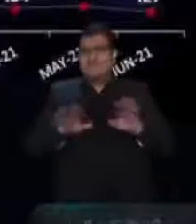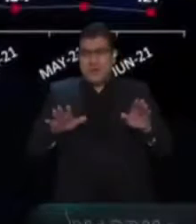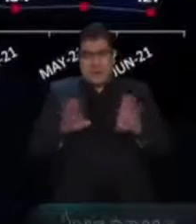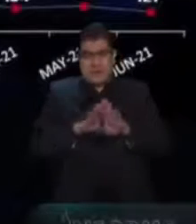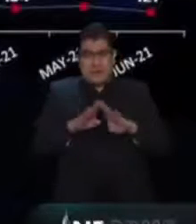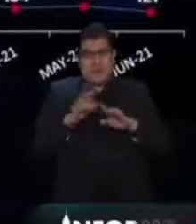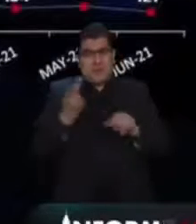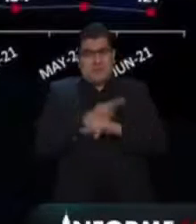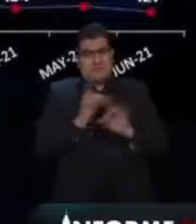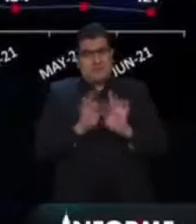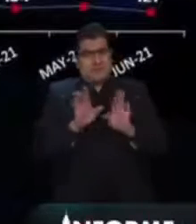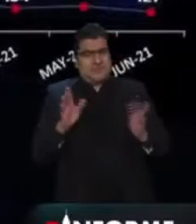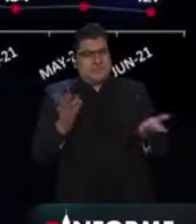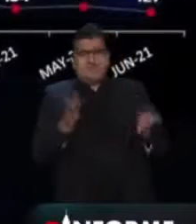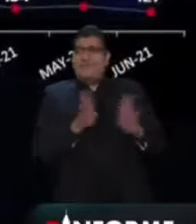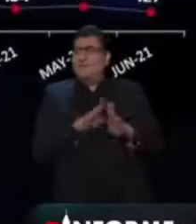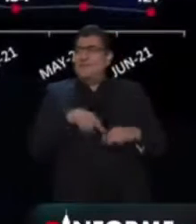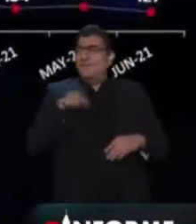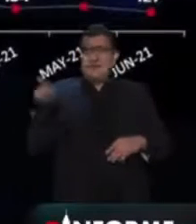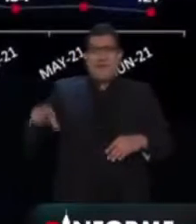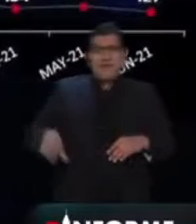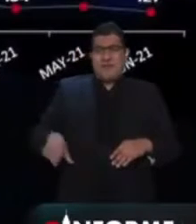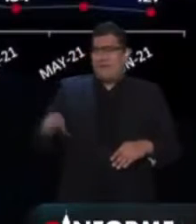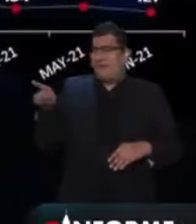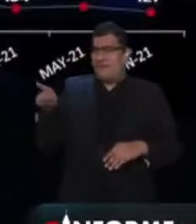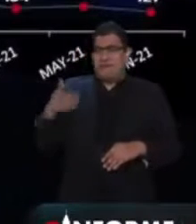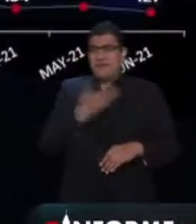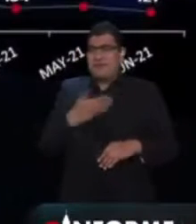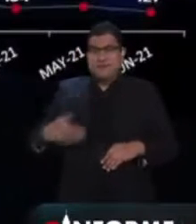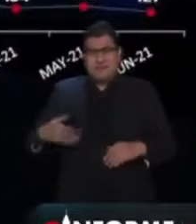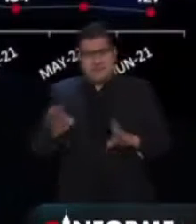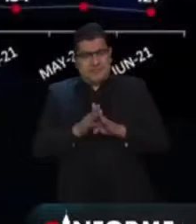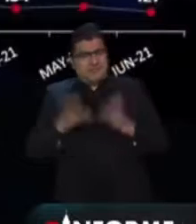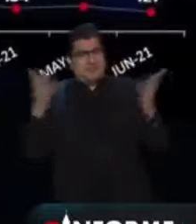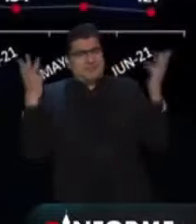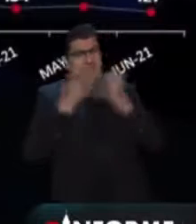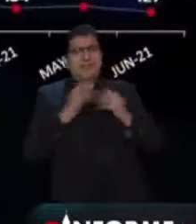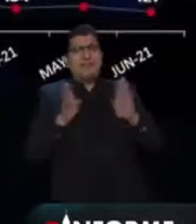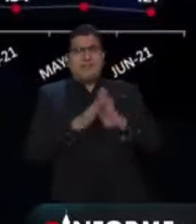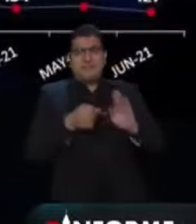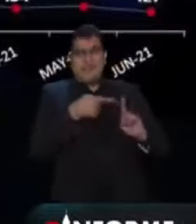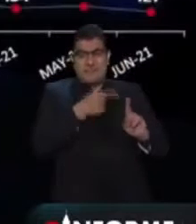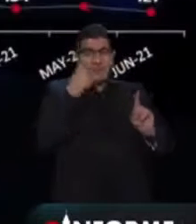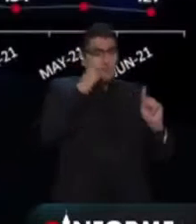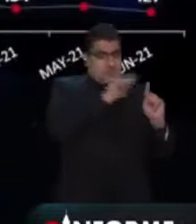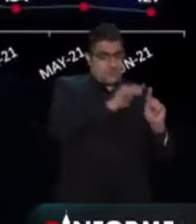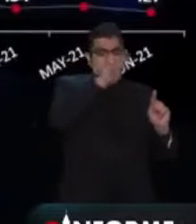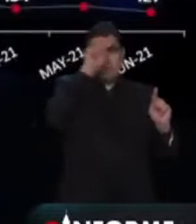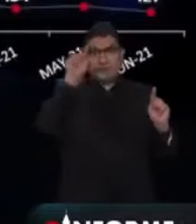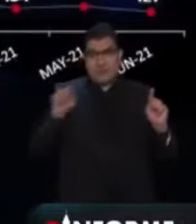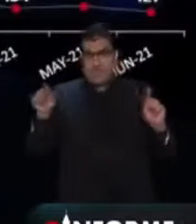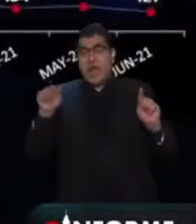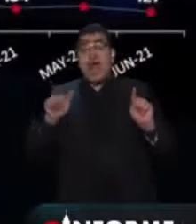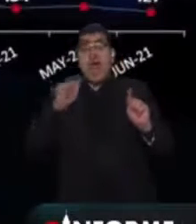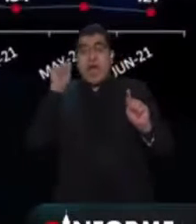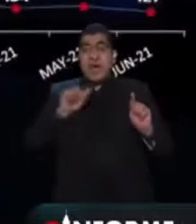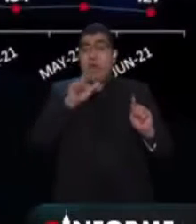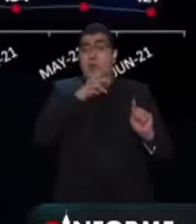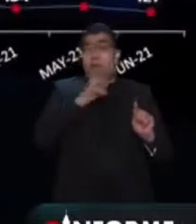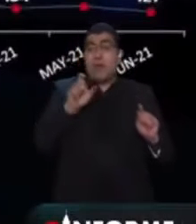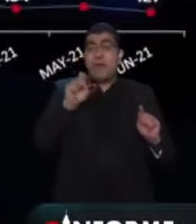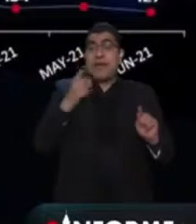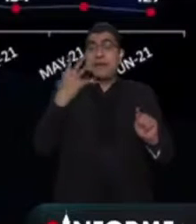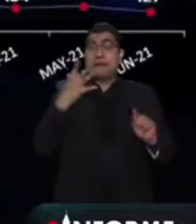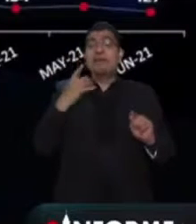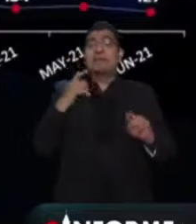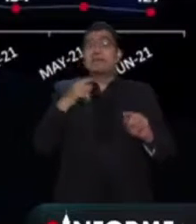El presidente viene volando, baja. Tenemos en pantalla justamente, ahí curiosamente en abril, 420